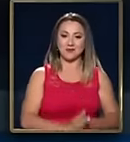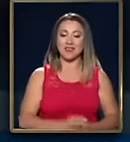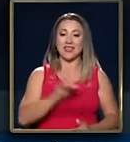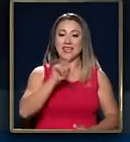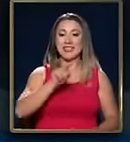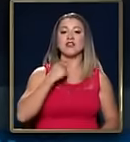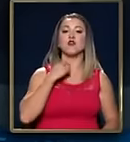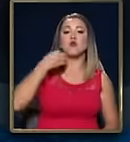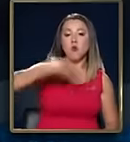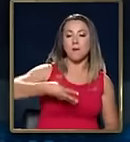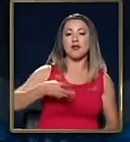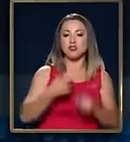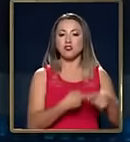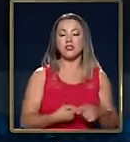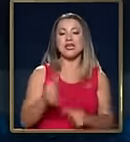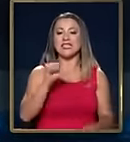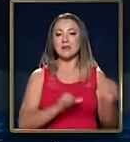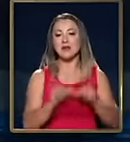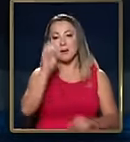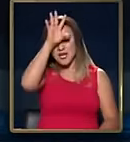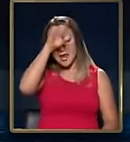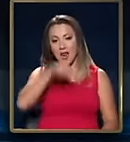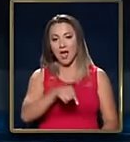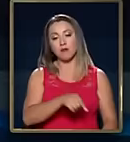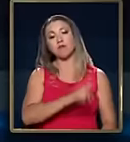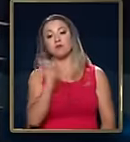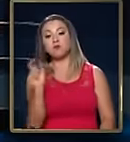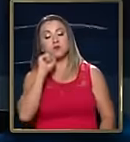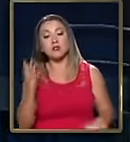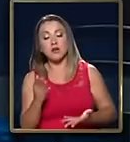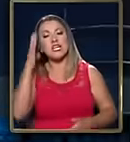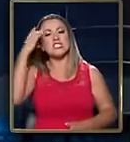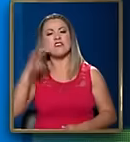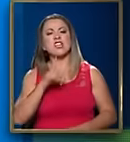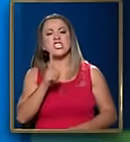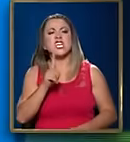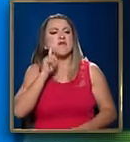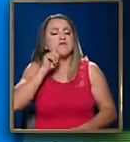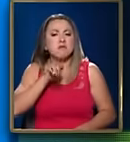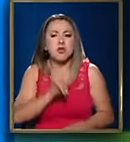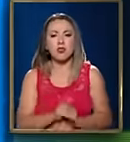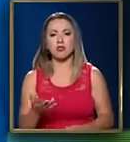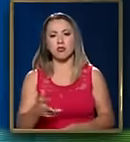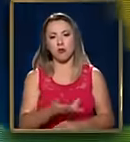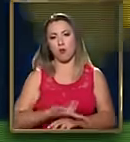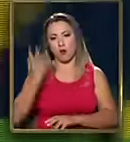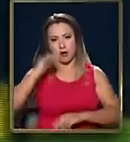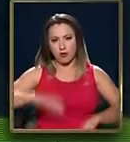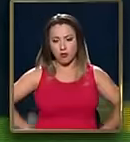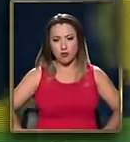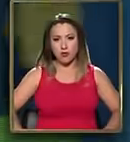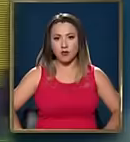SQM, Sociedad Química Minera, saber quién miente, weón.